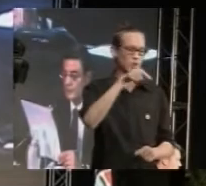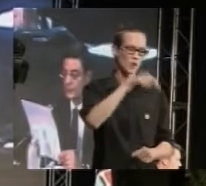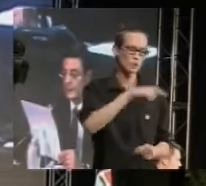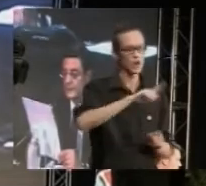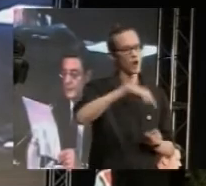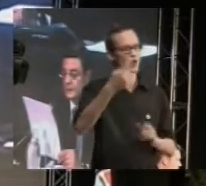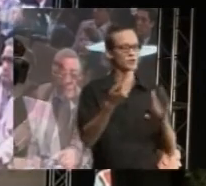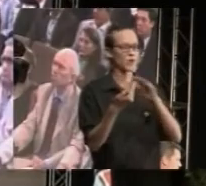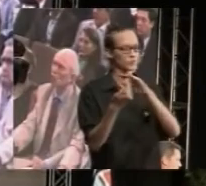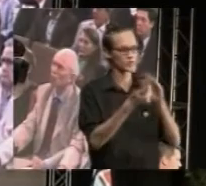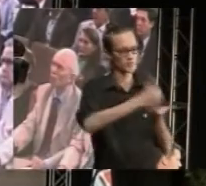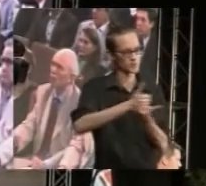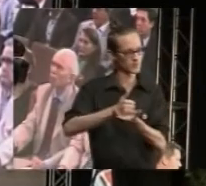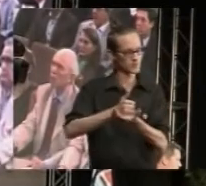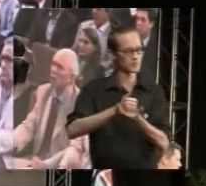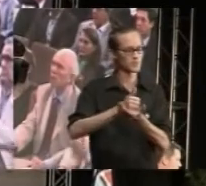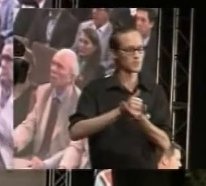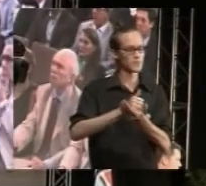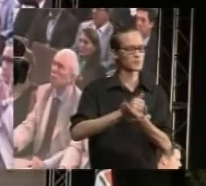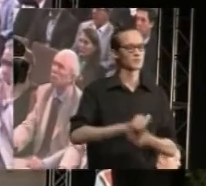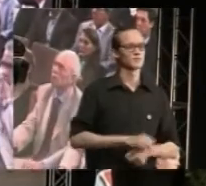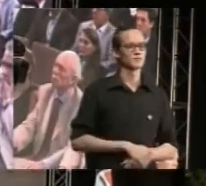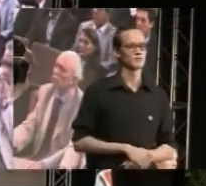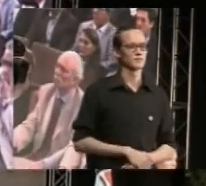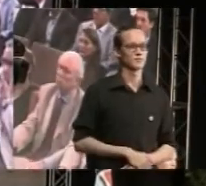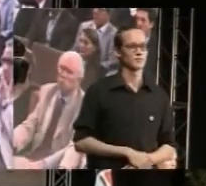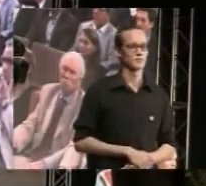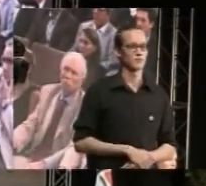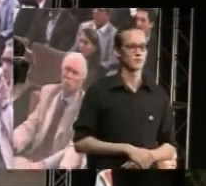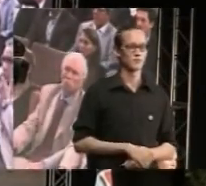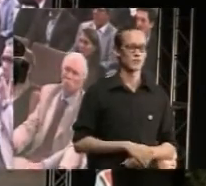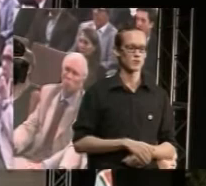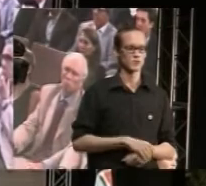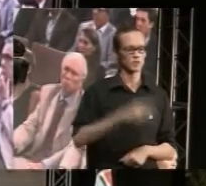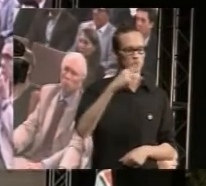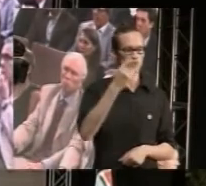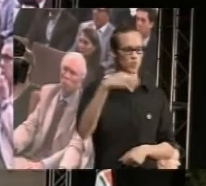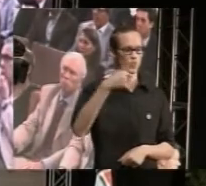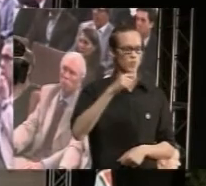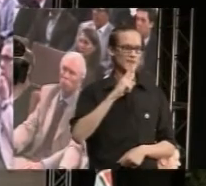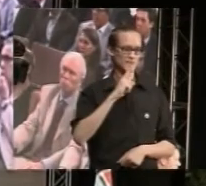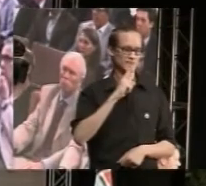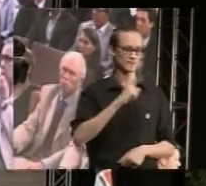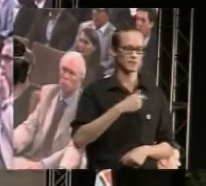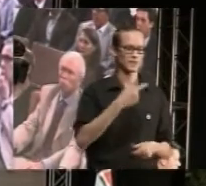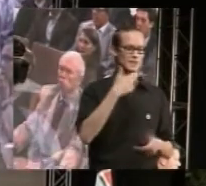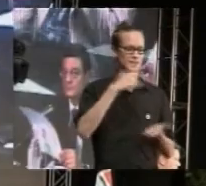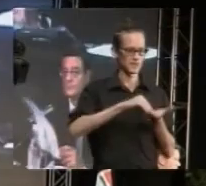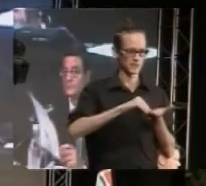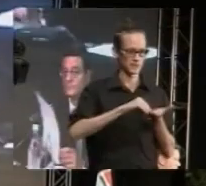demás autoridades así presentes muy atentamente, doctora Sigrid Cunat, Senadora